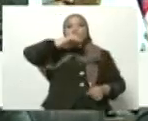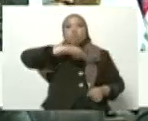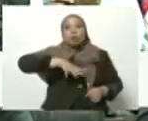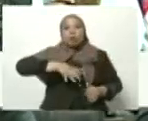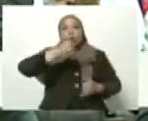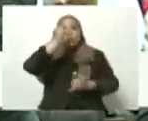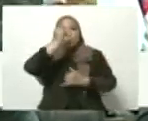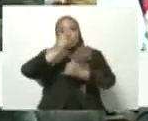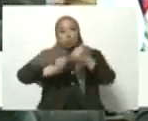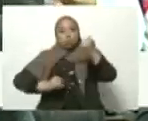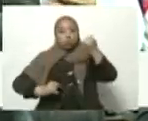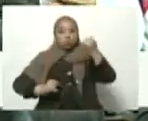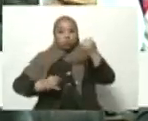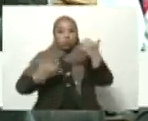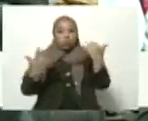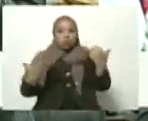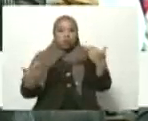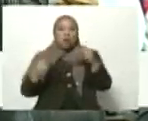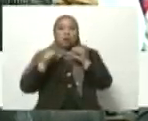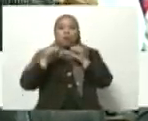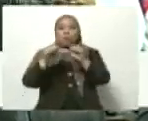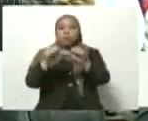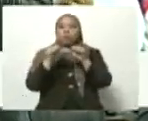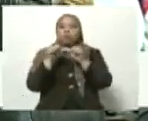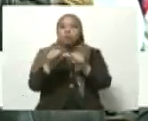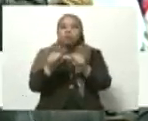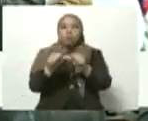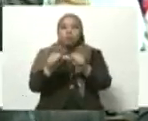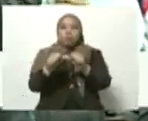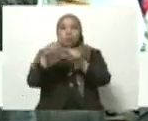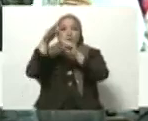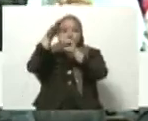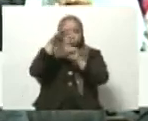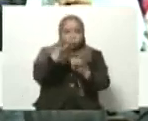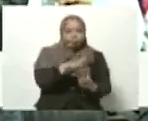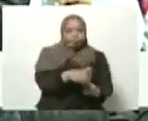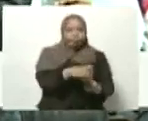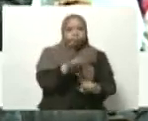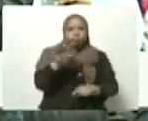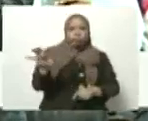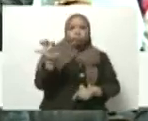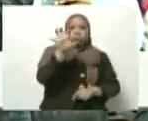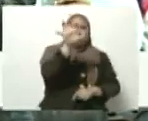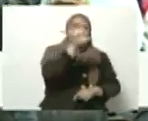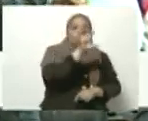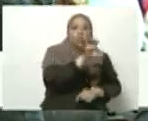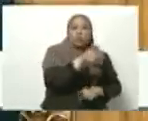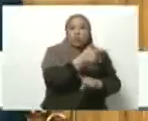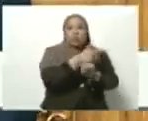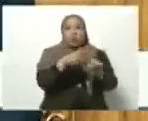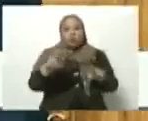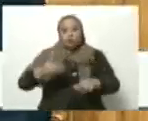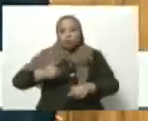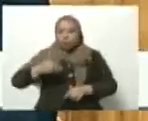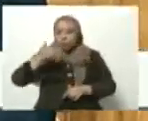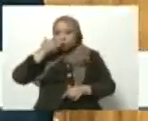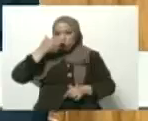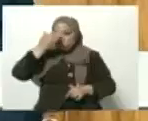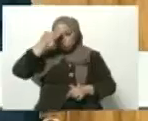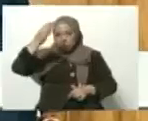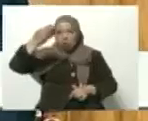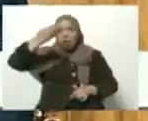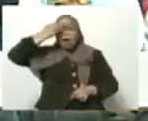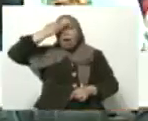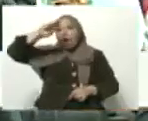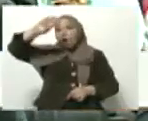siglo pasado, es la historia de la agresión permanente. Usted nombró algunos, Siria, Libia, podemos decir Cuba, podemos decir